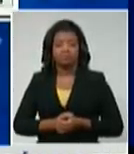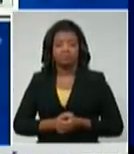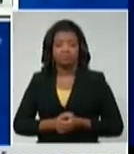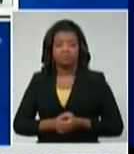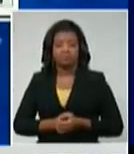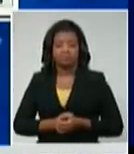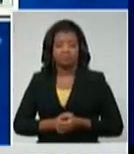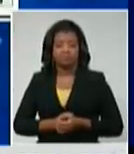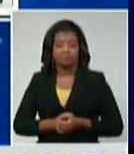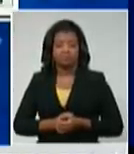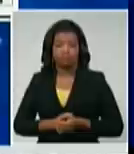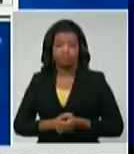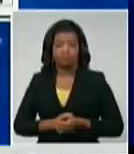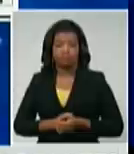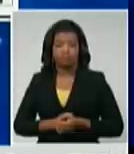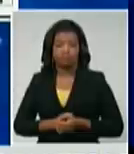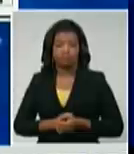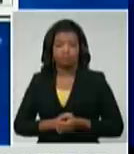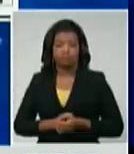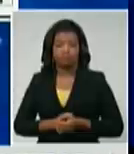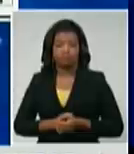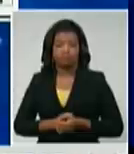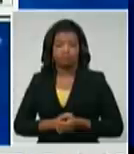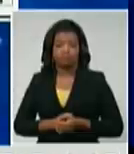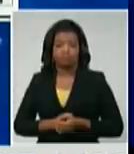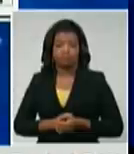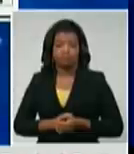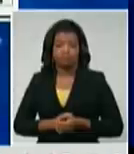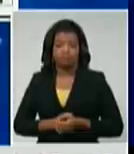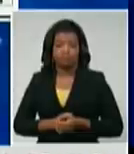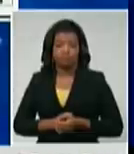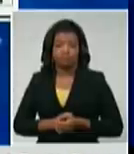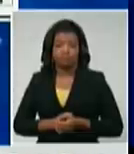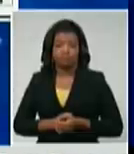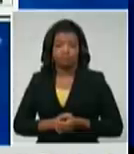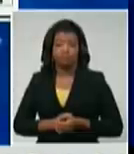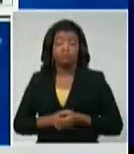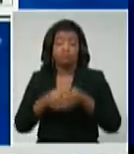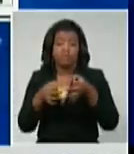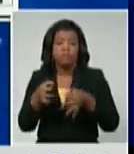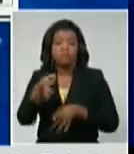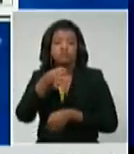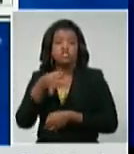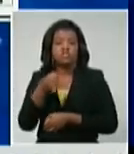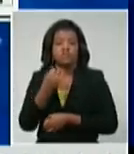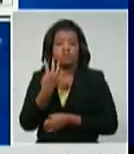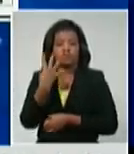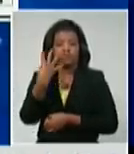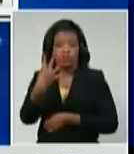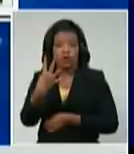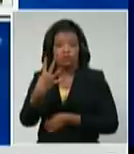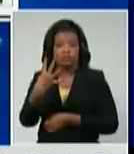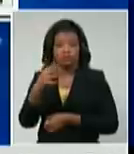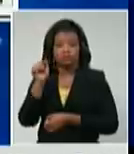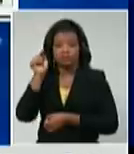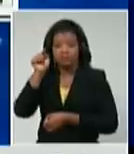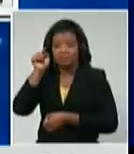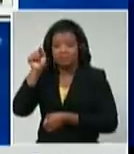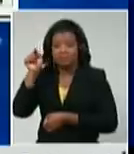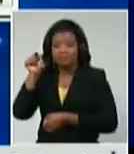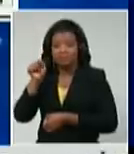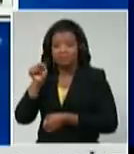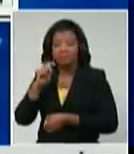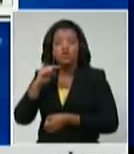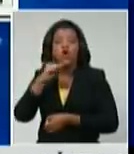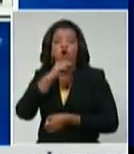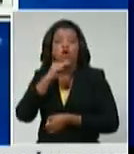Río. Y de los municipios es lo que se ve ploteado ahí con las bolas rojas.